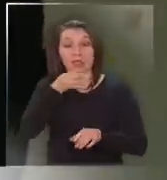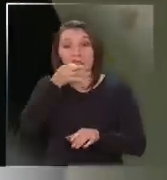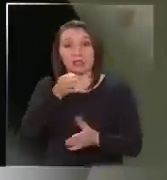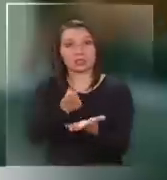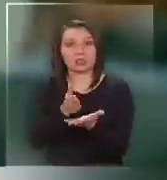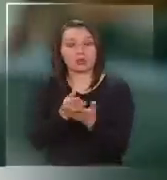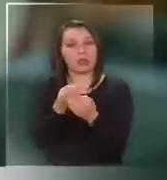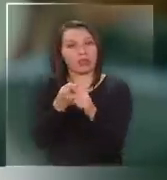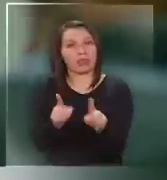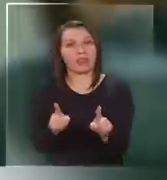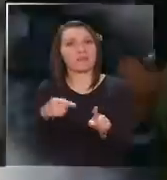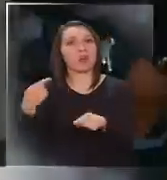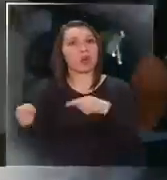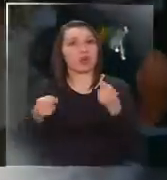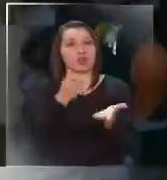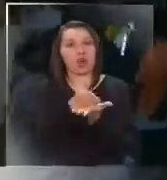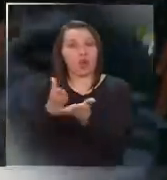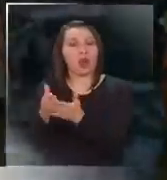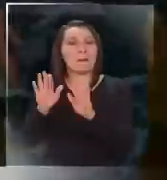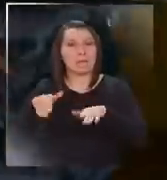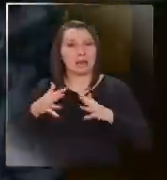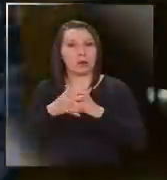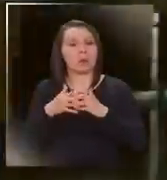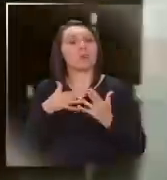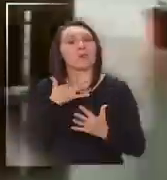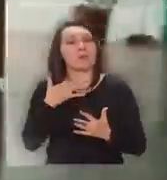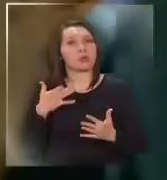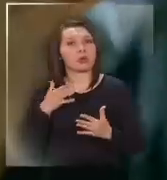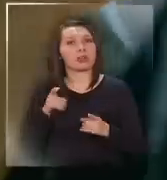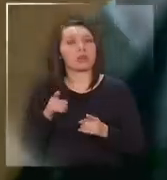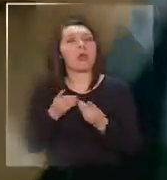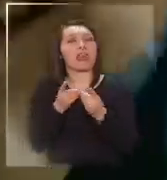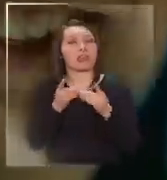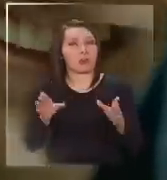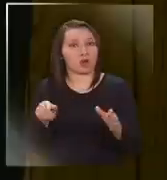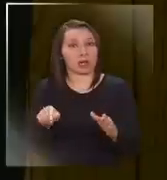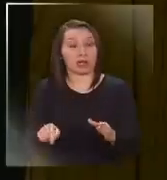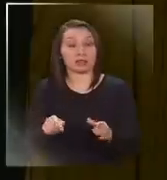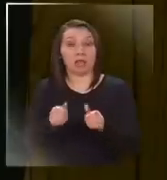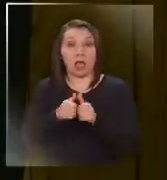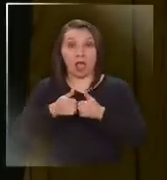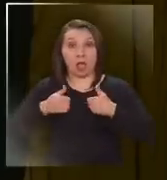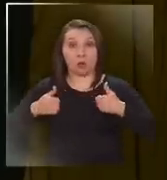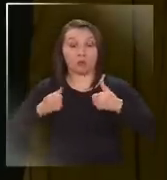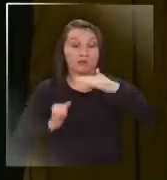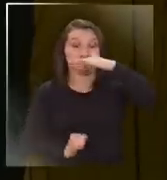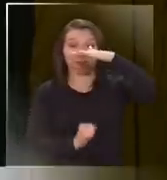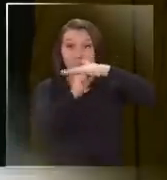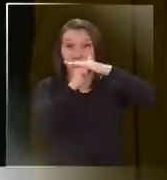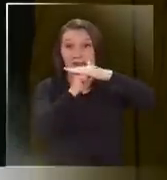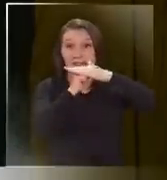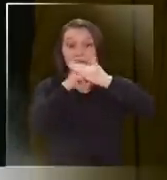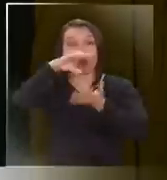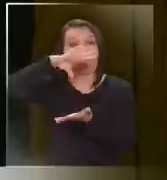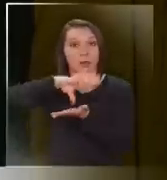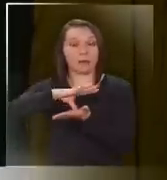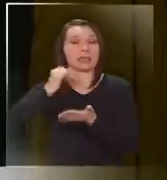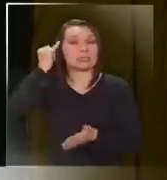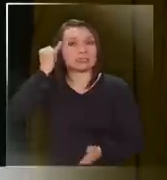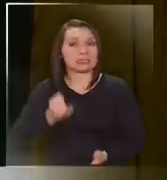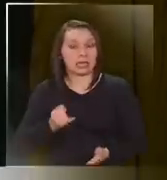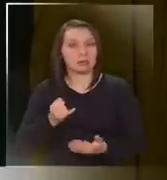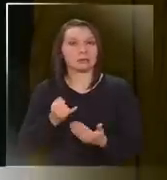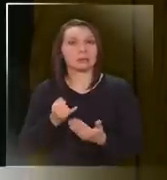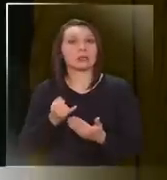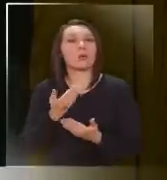se distingue del resto de colegios de corte marcial por su carácter democrático. La autoridad máxima del país siempre